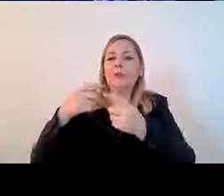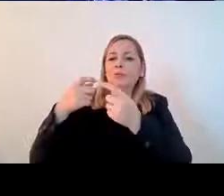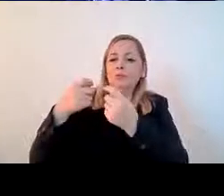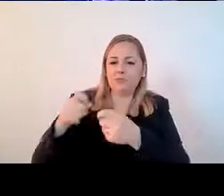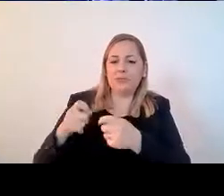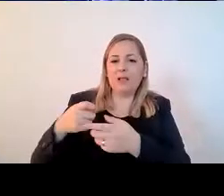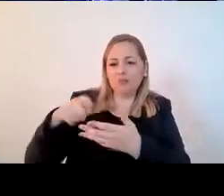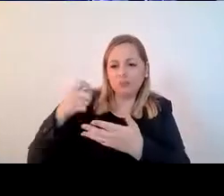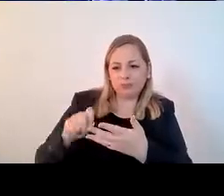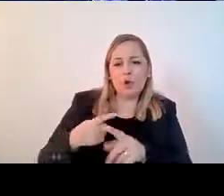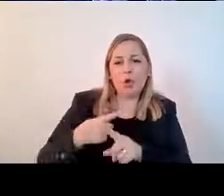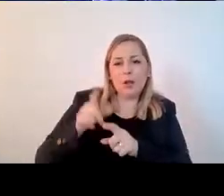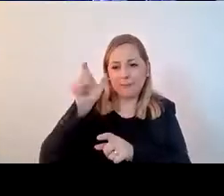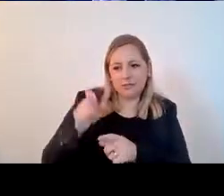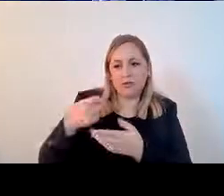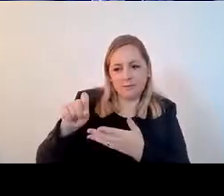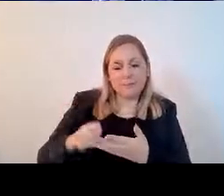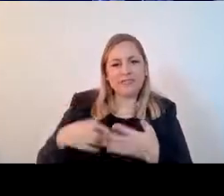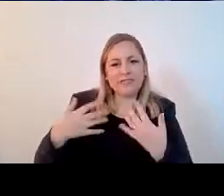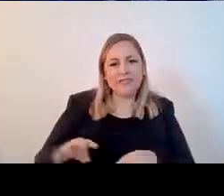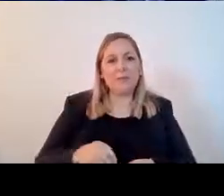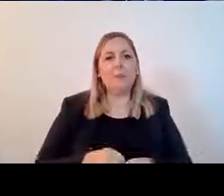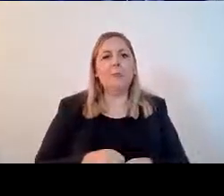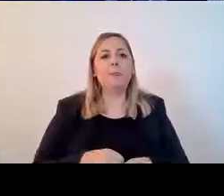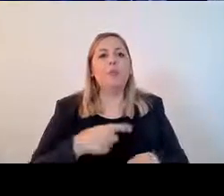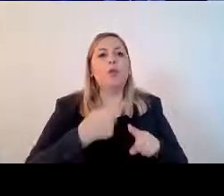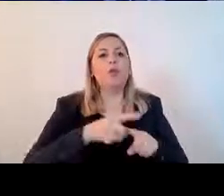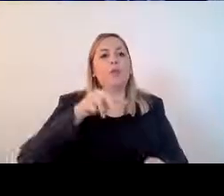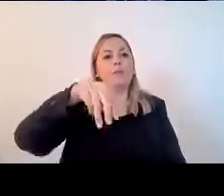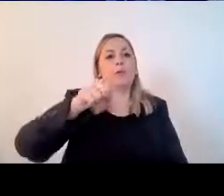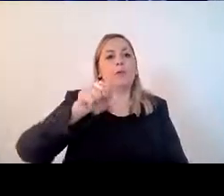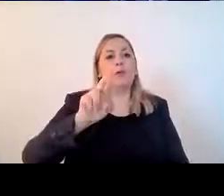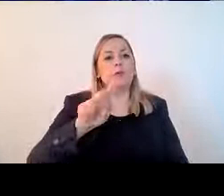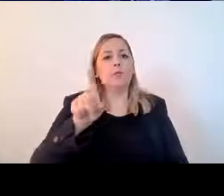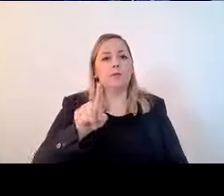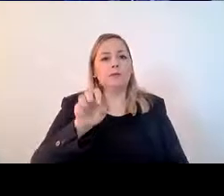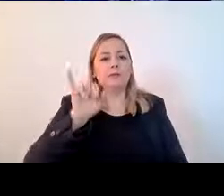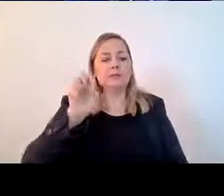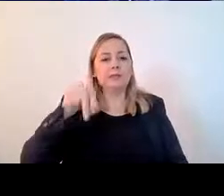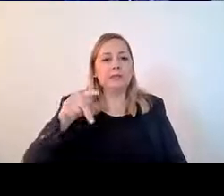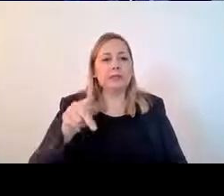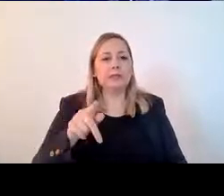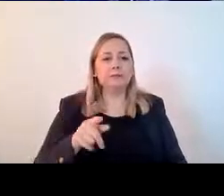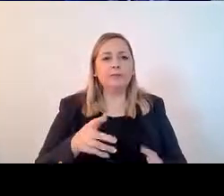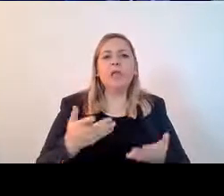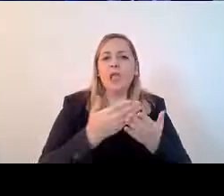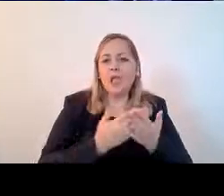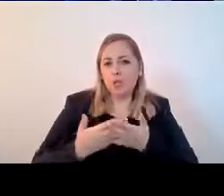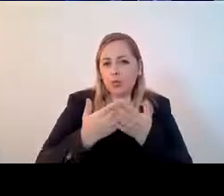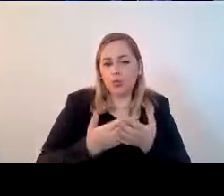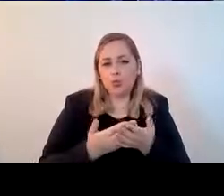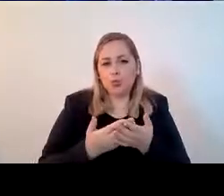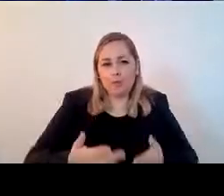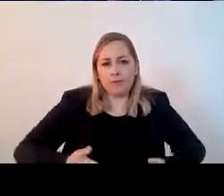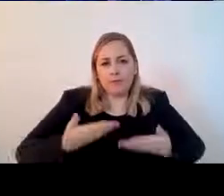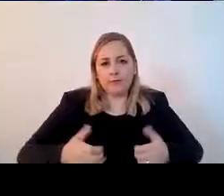jóvenes. La que sigue, Morsing estudió las motivaciones de estos jóvenes, y para ellos este sentido de pertenencia